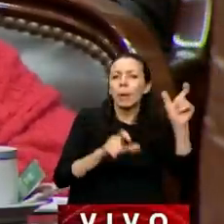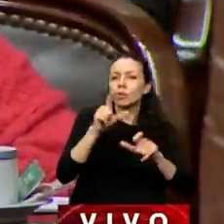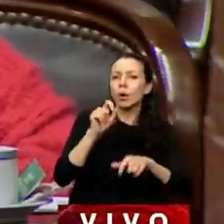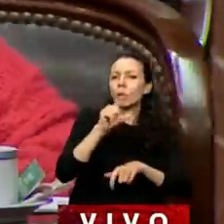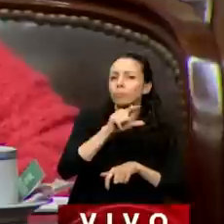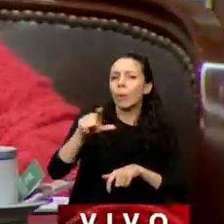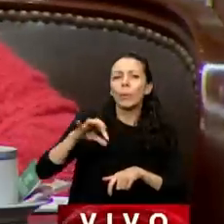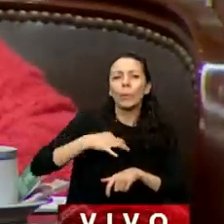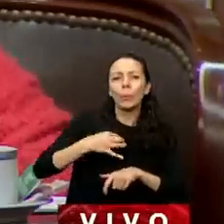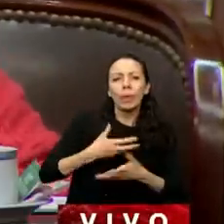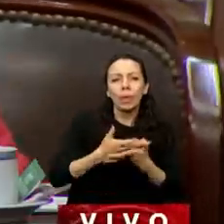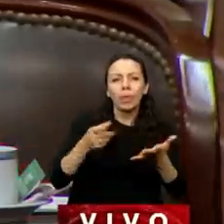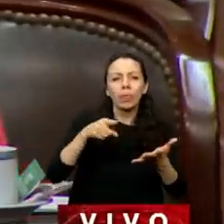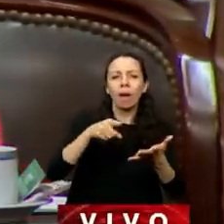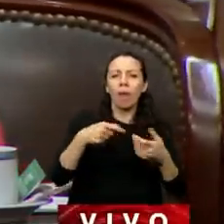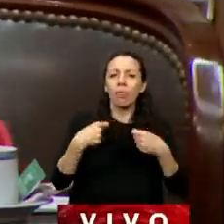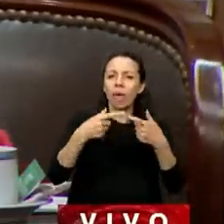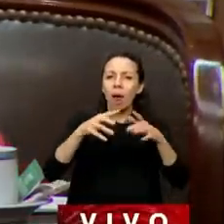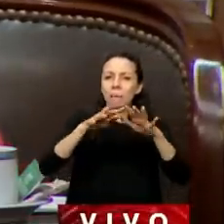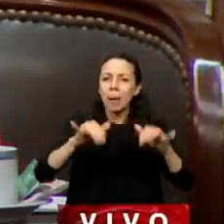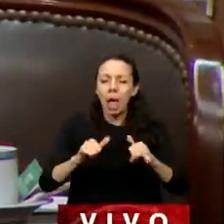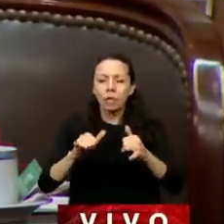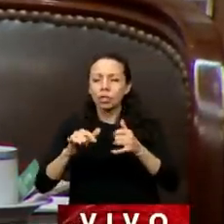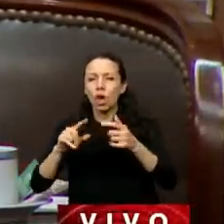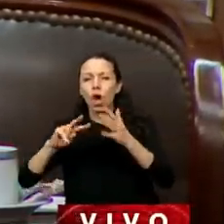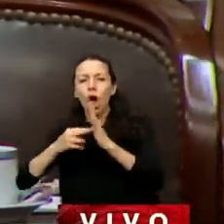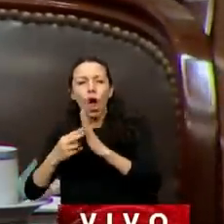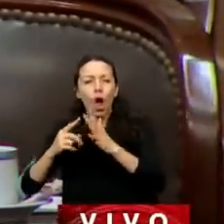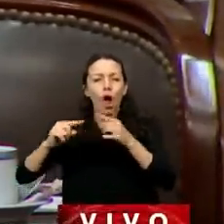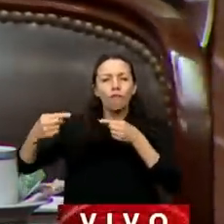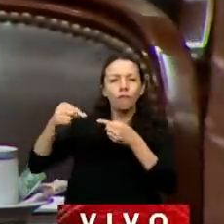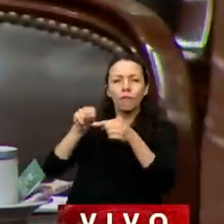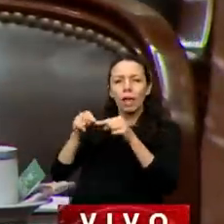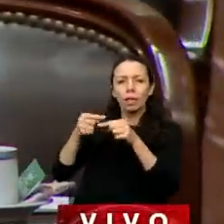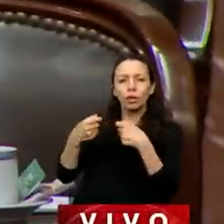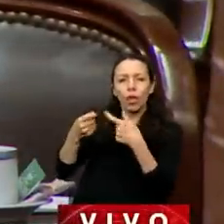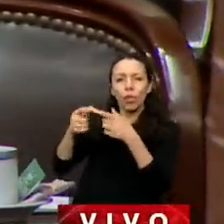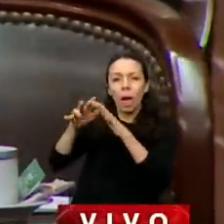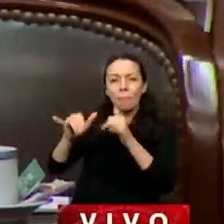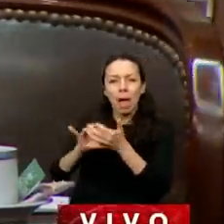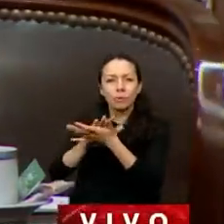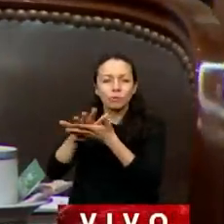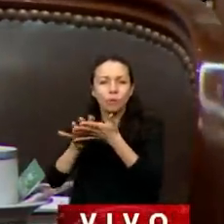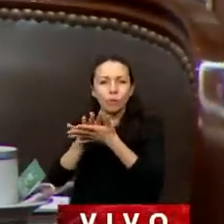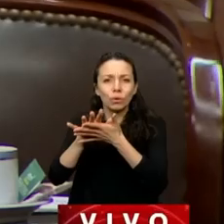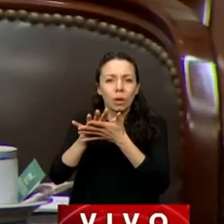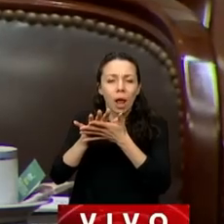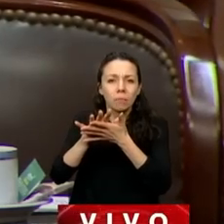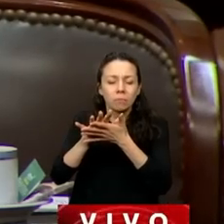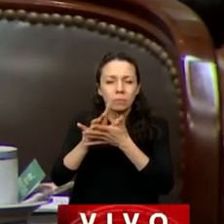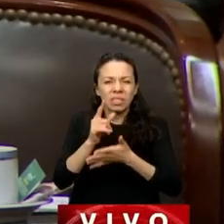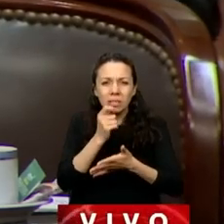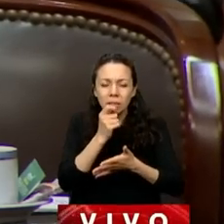pueden pacificar los conflictos cuando permanentemente vemos